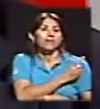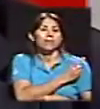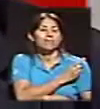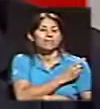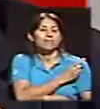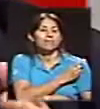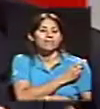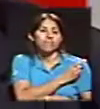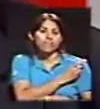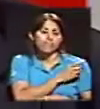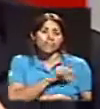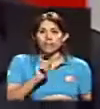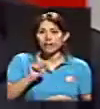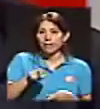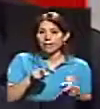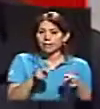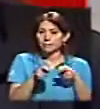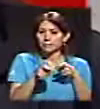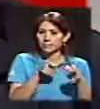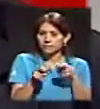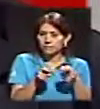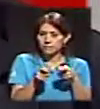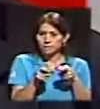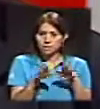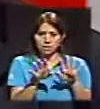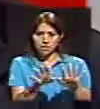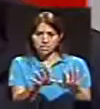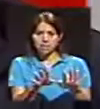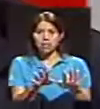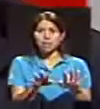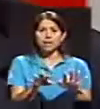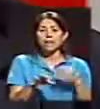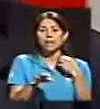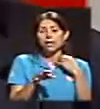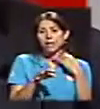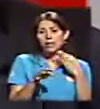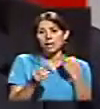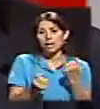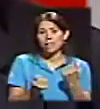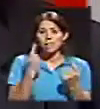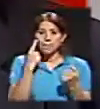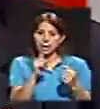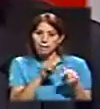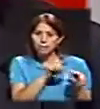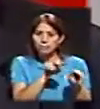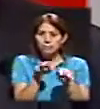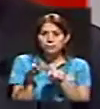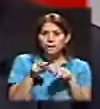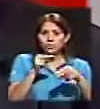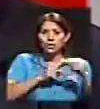pues el control y el gobierno corporativo suficiente para controlar esos negocios, porque fue una decisión política del